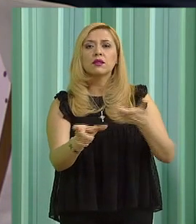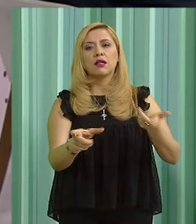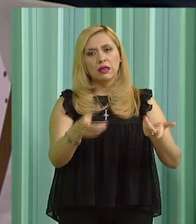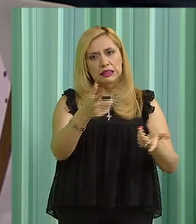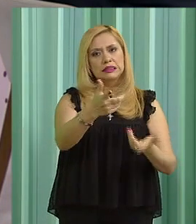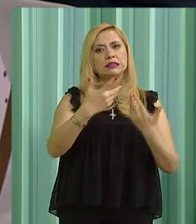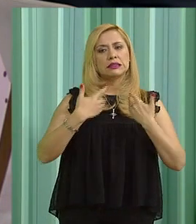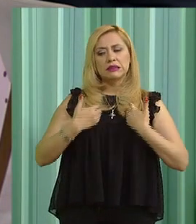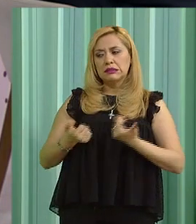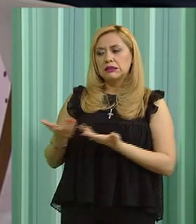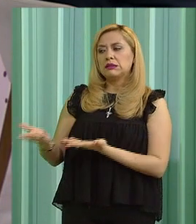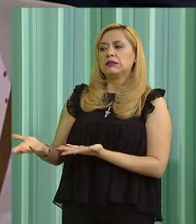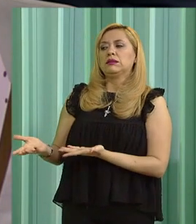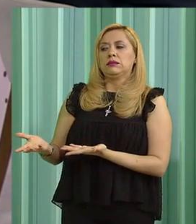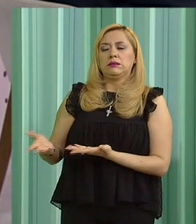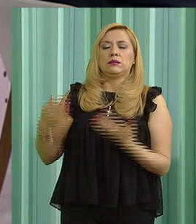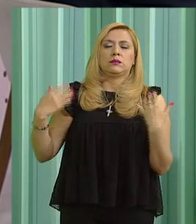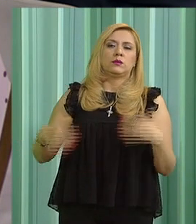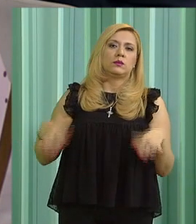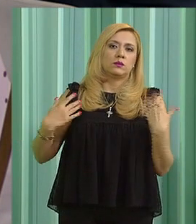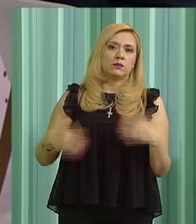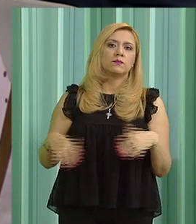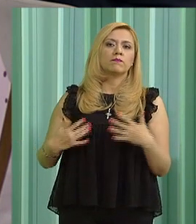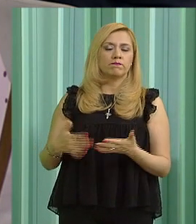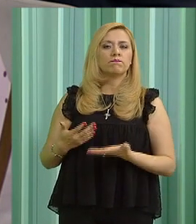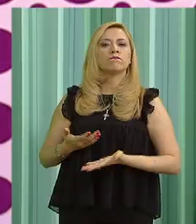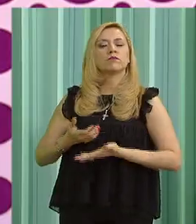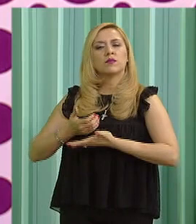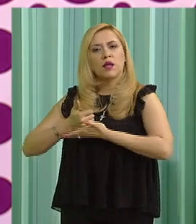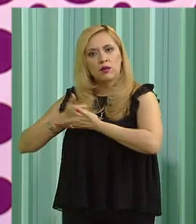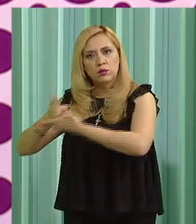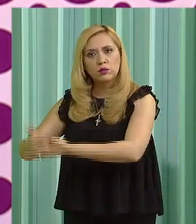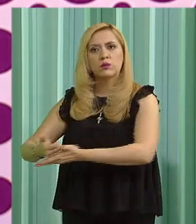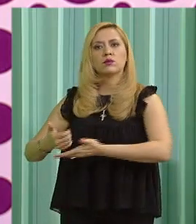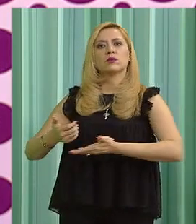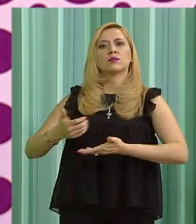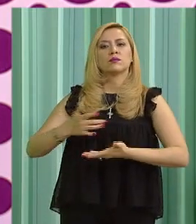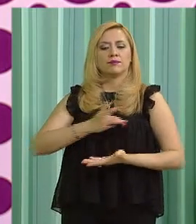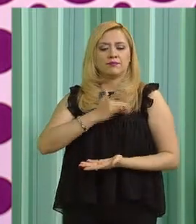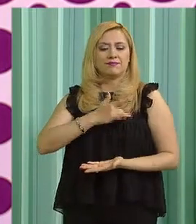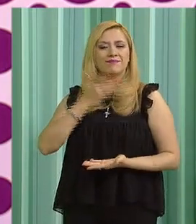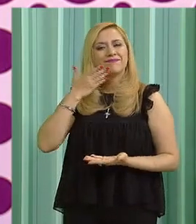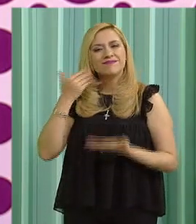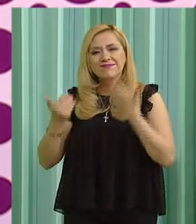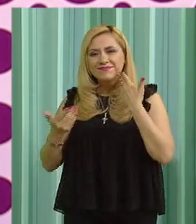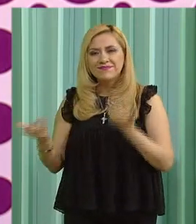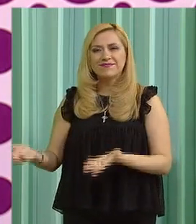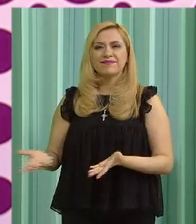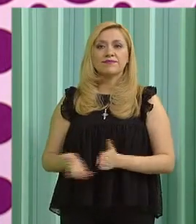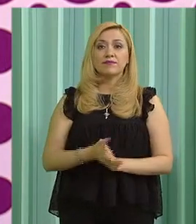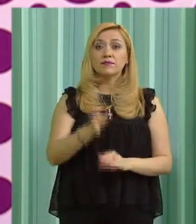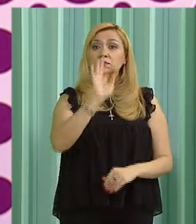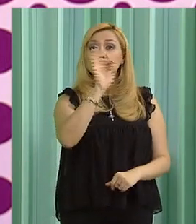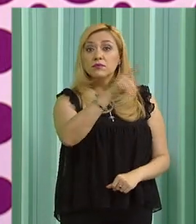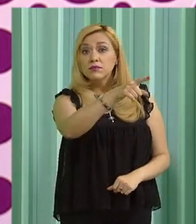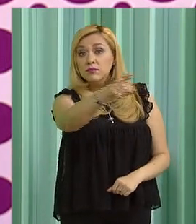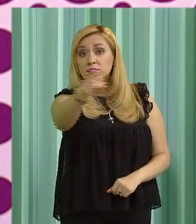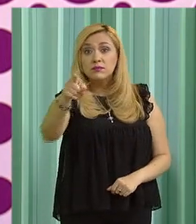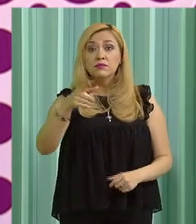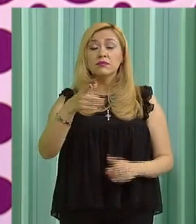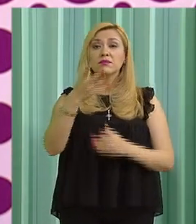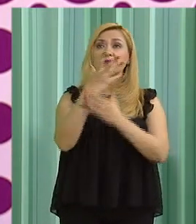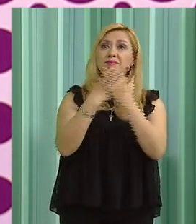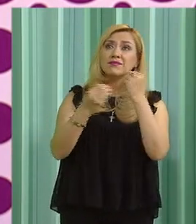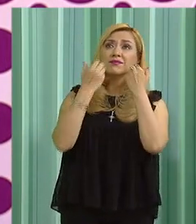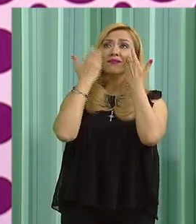estas personas nos ayuda mucho a tener solidaridad y empatía, que es lo que queremos. Y si ustedes son personas solicitantes